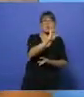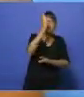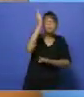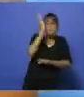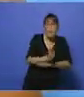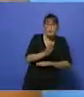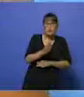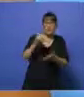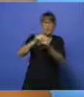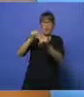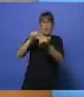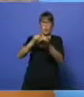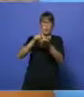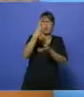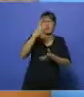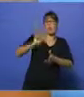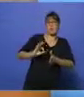en un año.